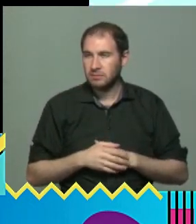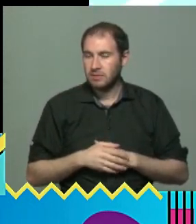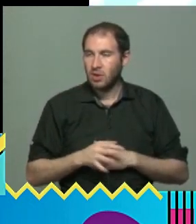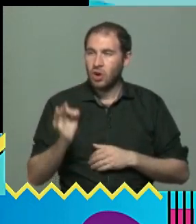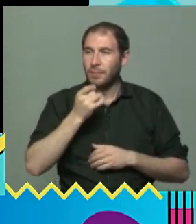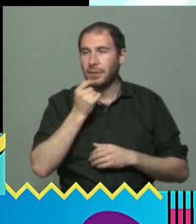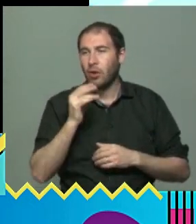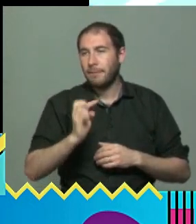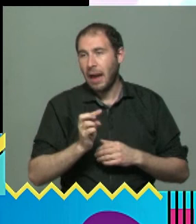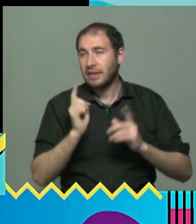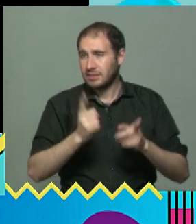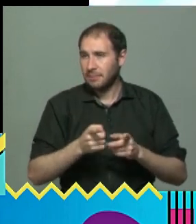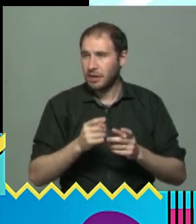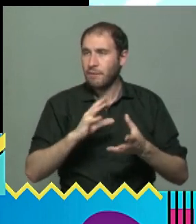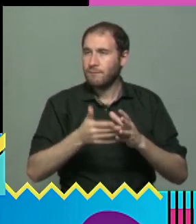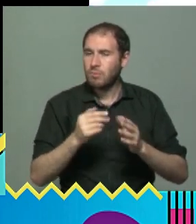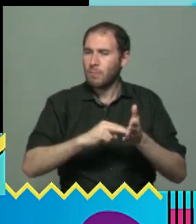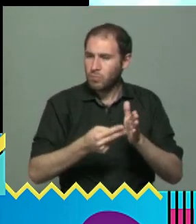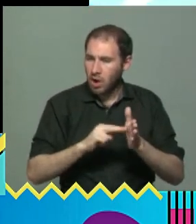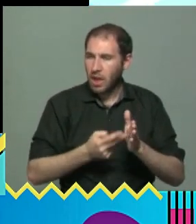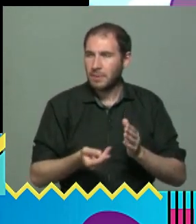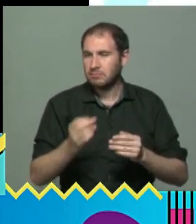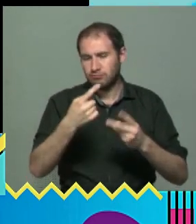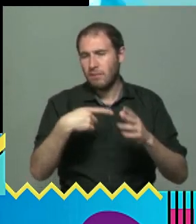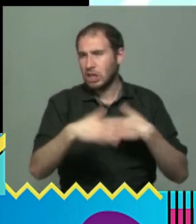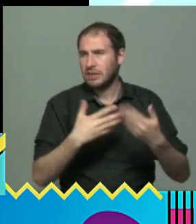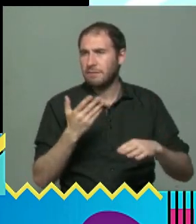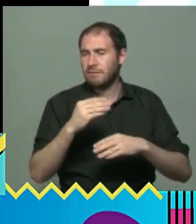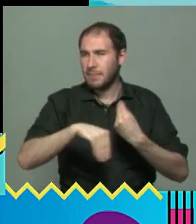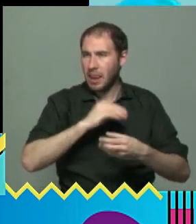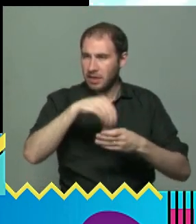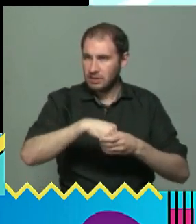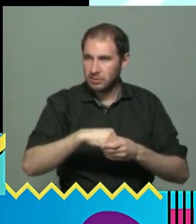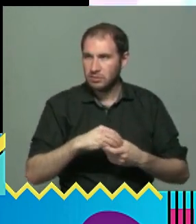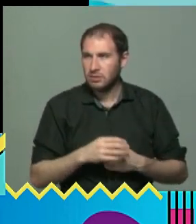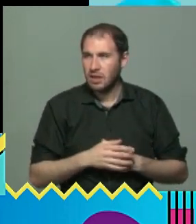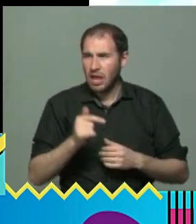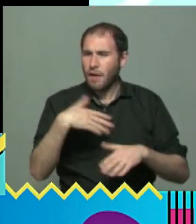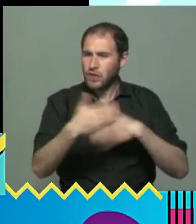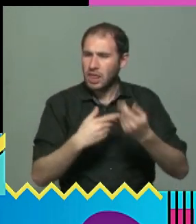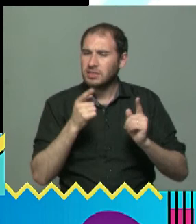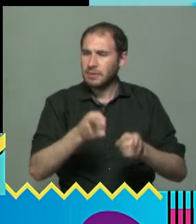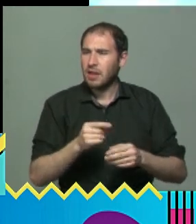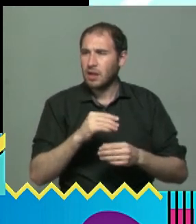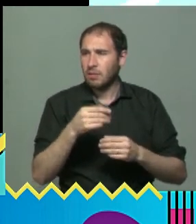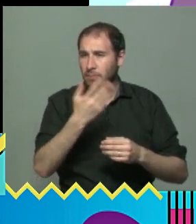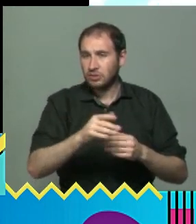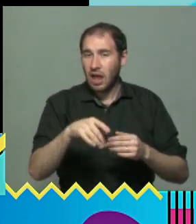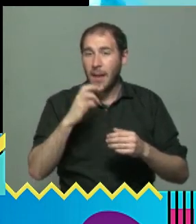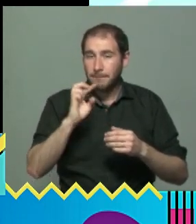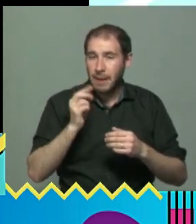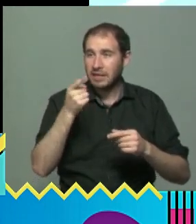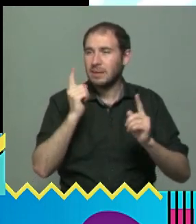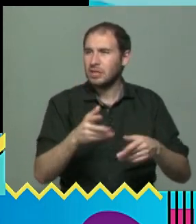porque a lo mejor sus padres también han tenido este tipo de problemas o violencia familiar, tienen actos de violencia hacia sus propias progenitores o a veces hasta